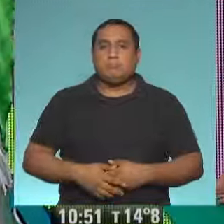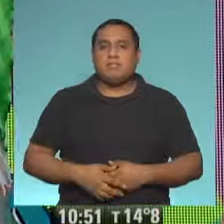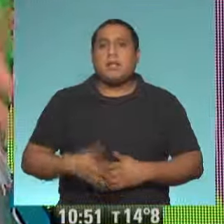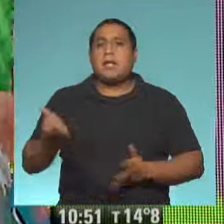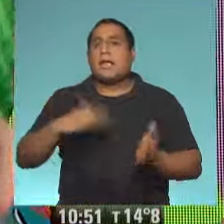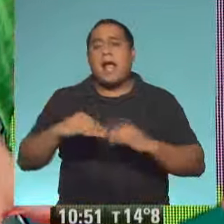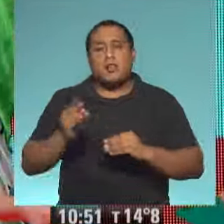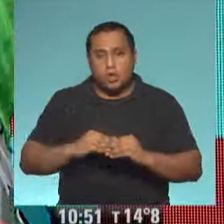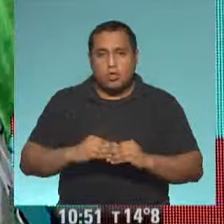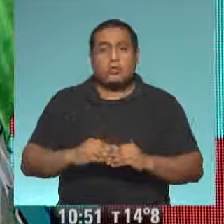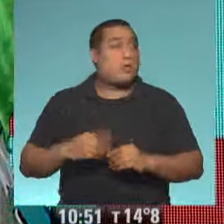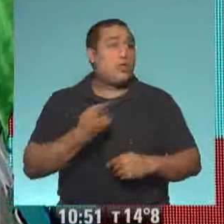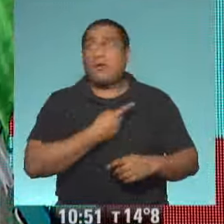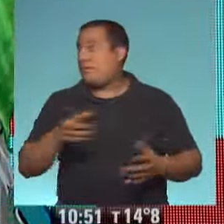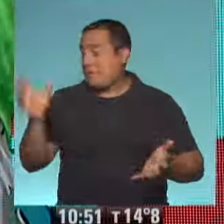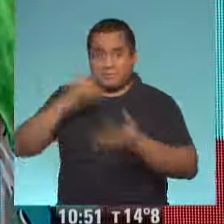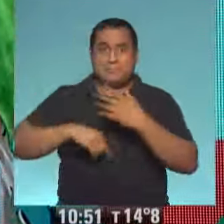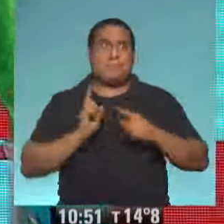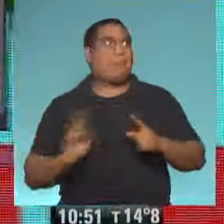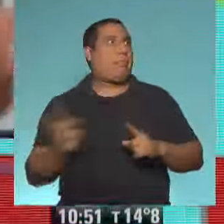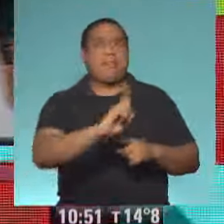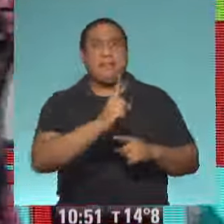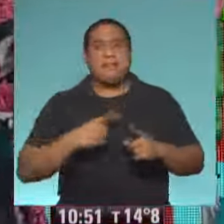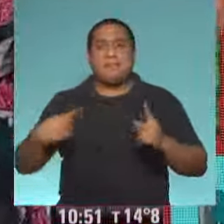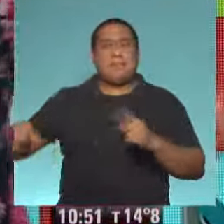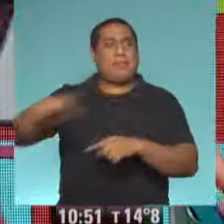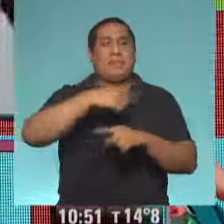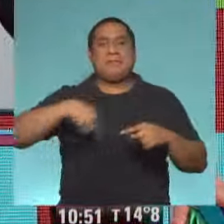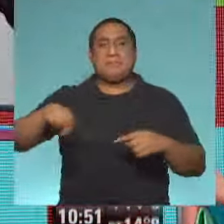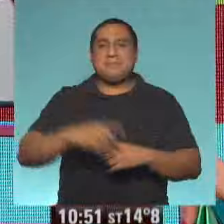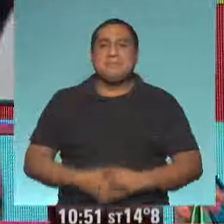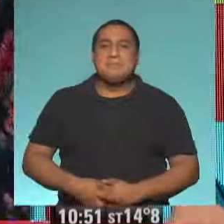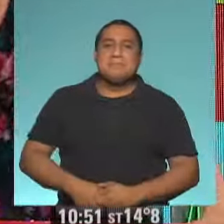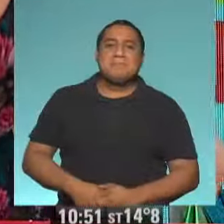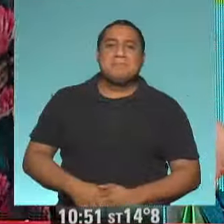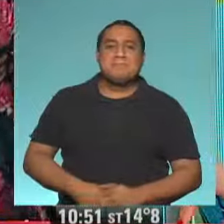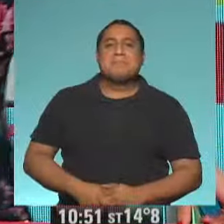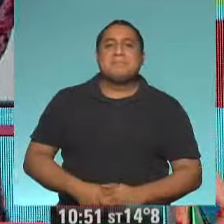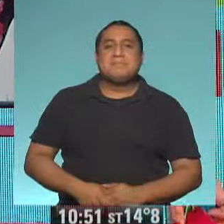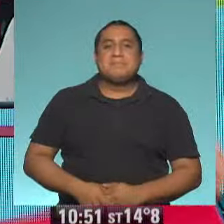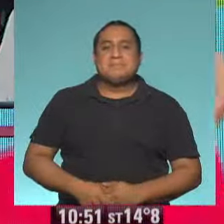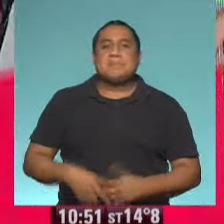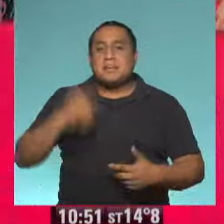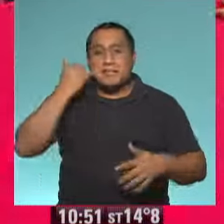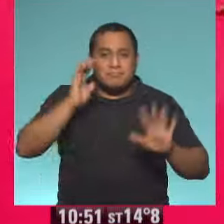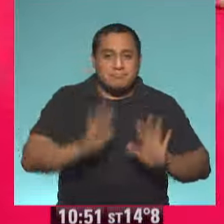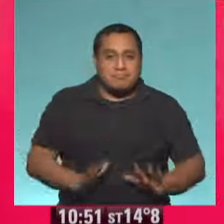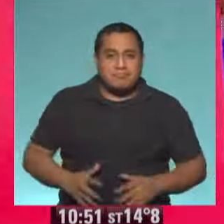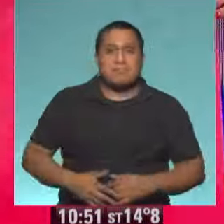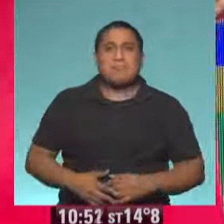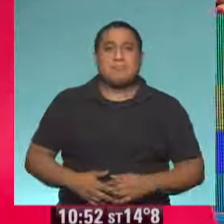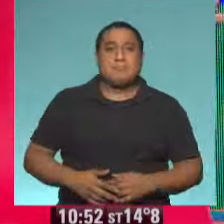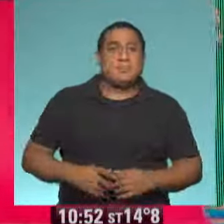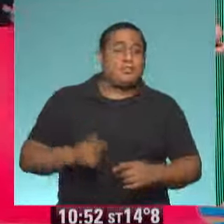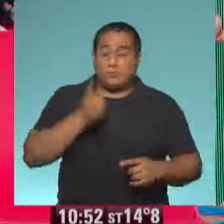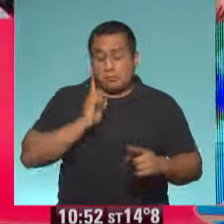cartón o cartulina. ¿Dónde está el señor? Está dando vueltas por vuelta. Ahí está, entonces ya tenemos algunas cosas preparadas. Es que me pierdo en el rincón de Maga,